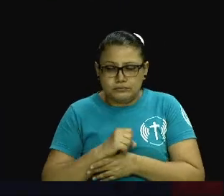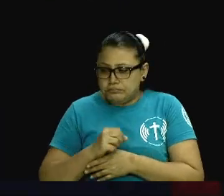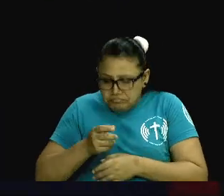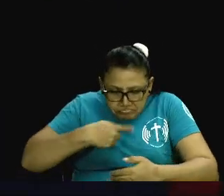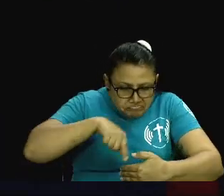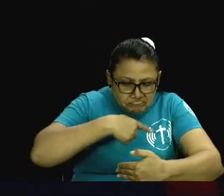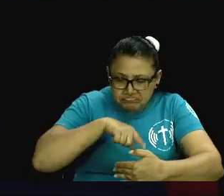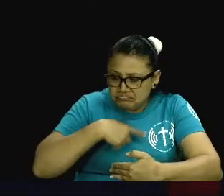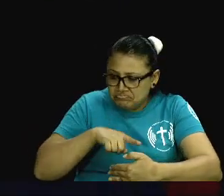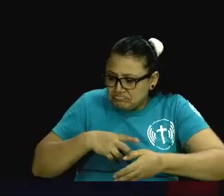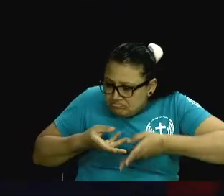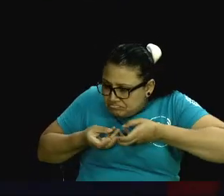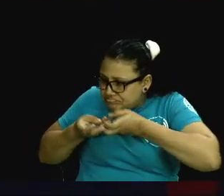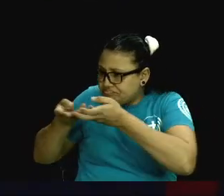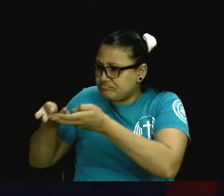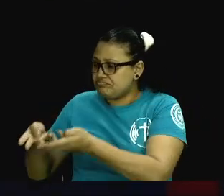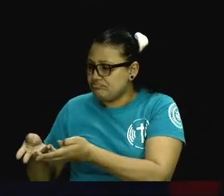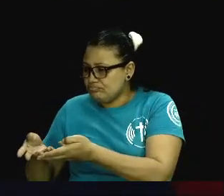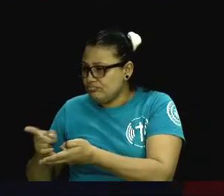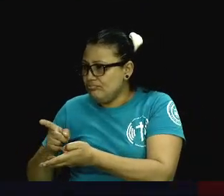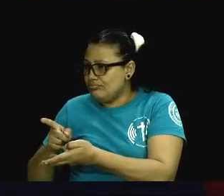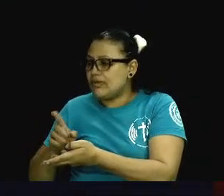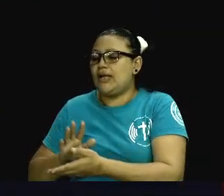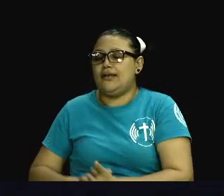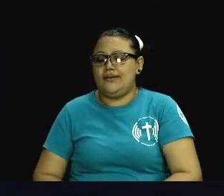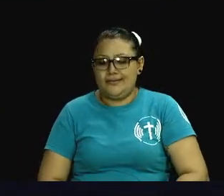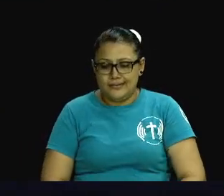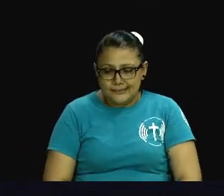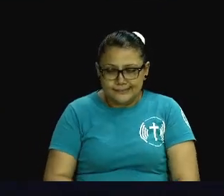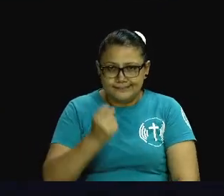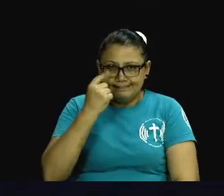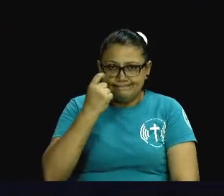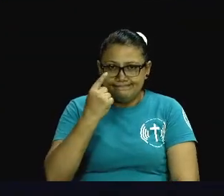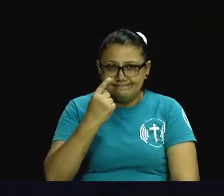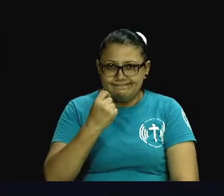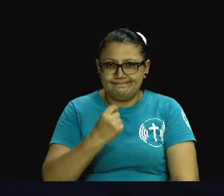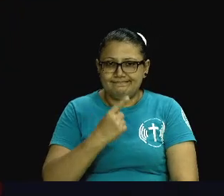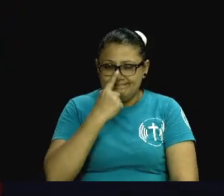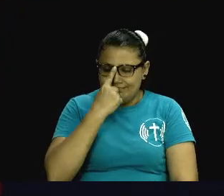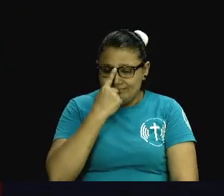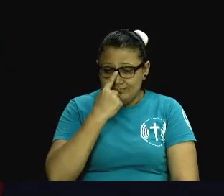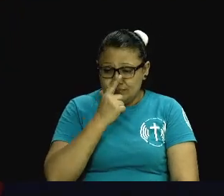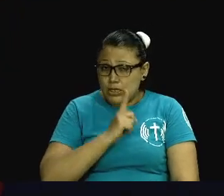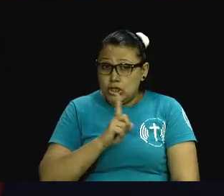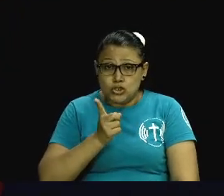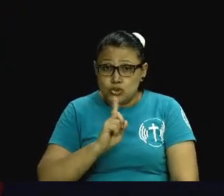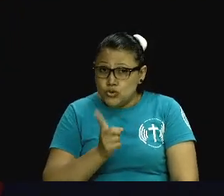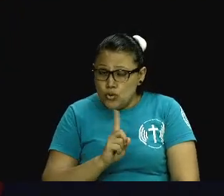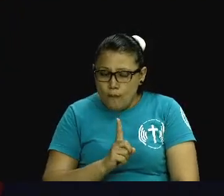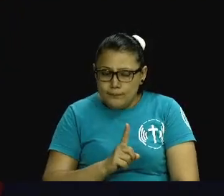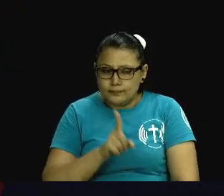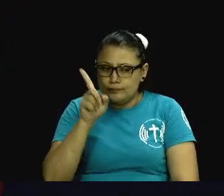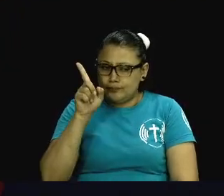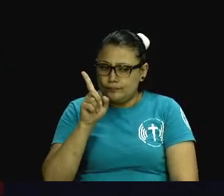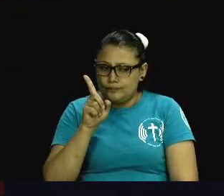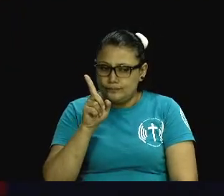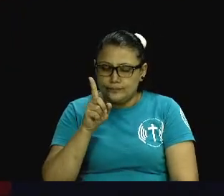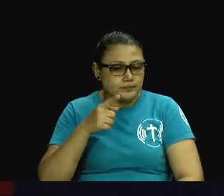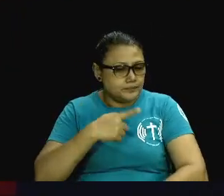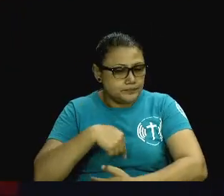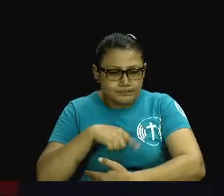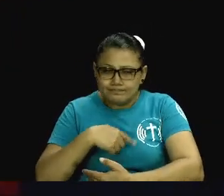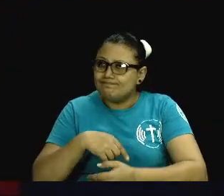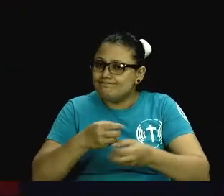que el señor le dijo y te está diciendo en esta tarde no no cocine para tu familia cocina